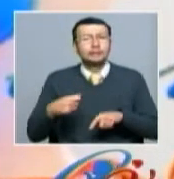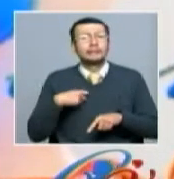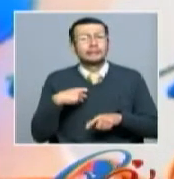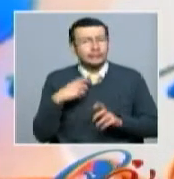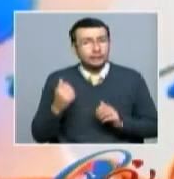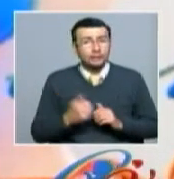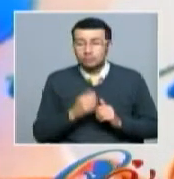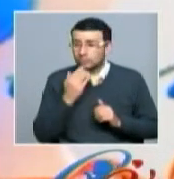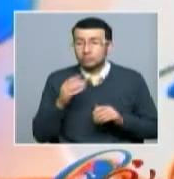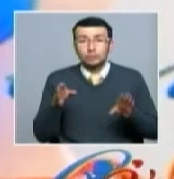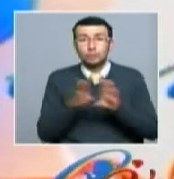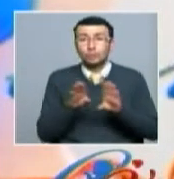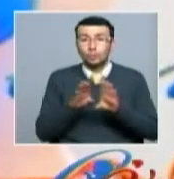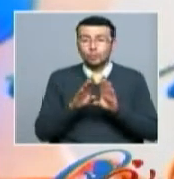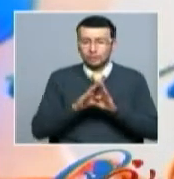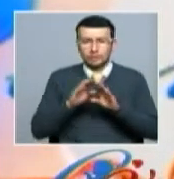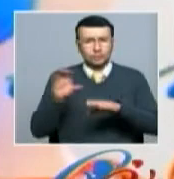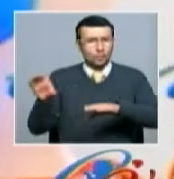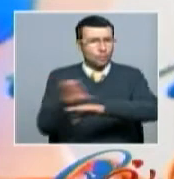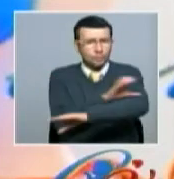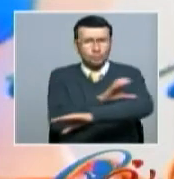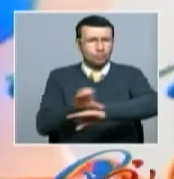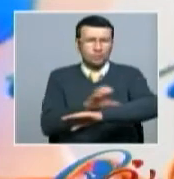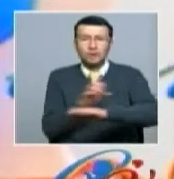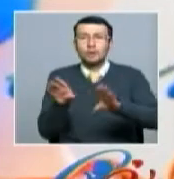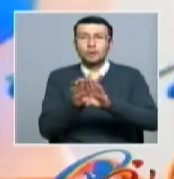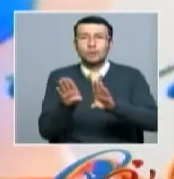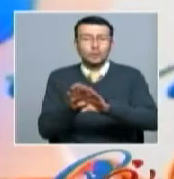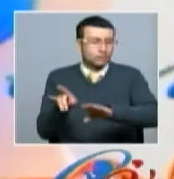La computadora que hay en un miembro,